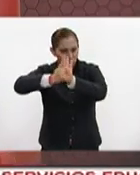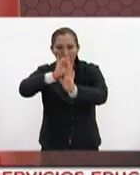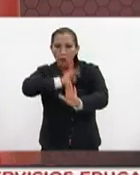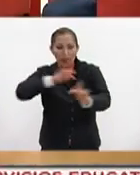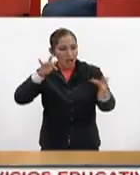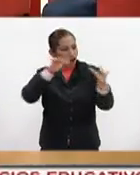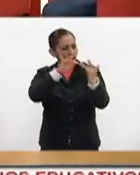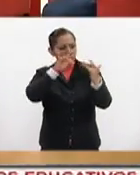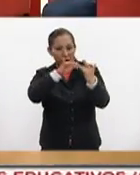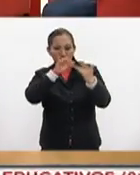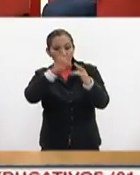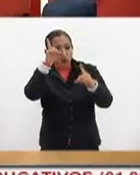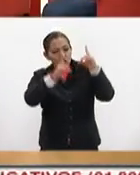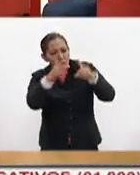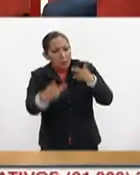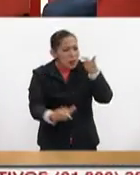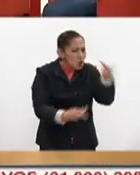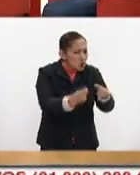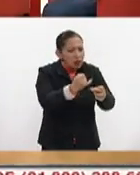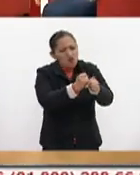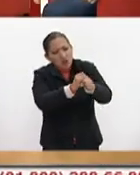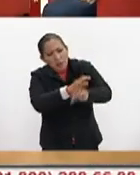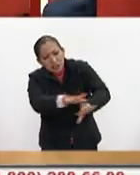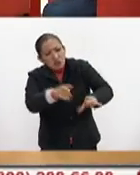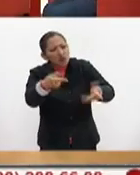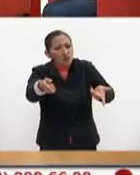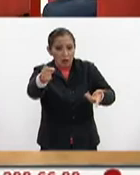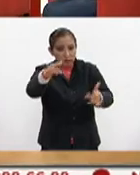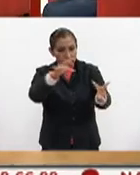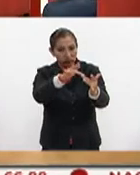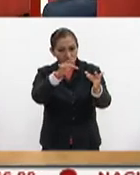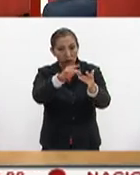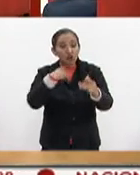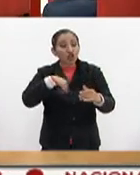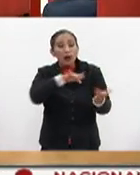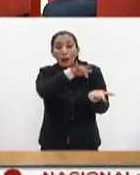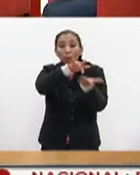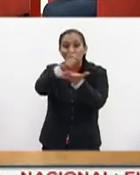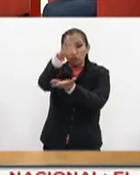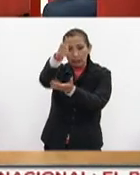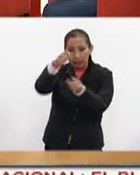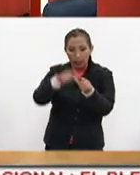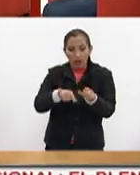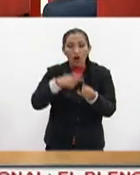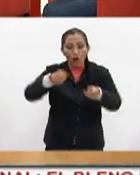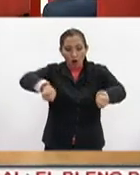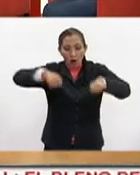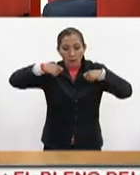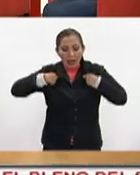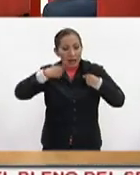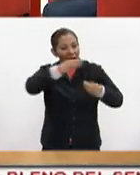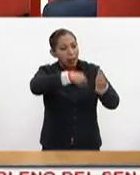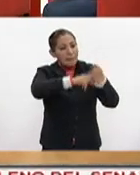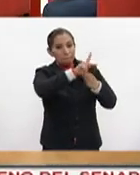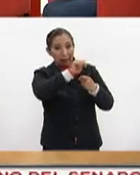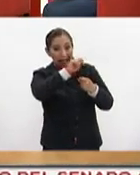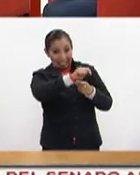mandarnos dudas, preguntas, información. ¿Sí? Estamos entregando apoyo económico, cobijas recicladas de